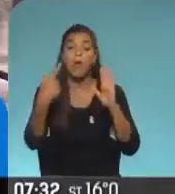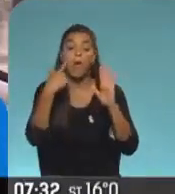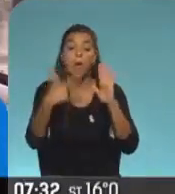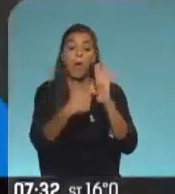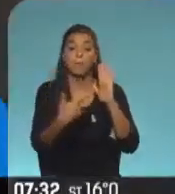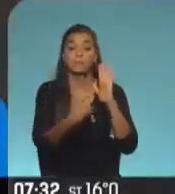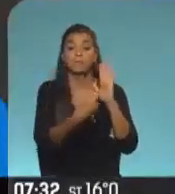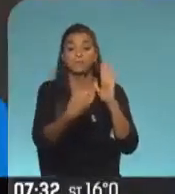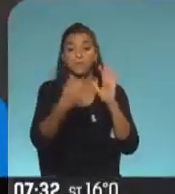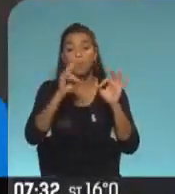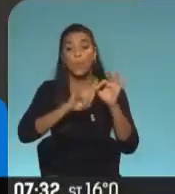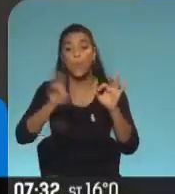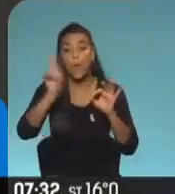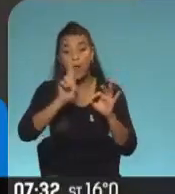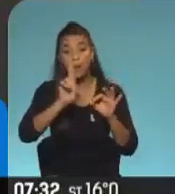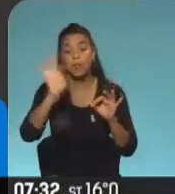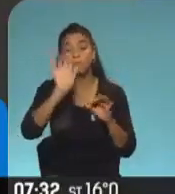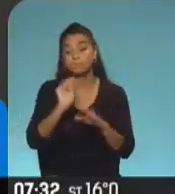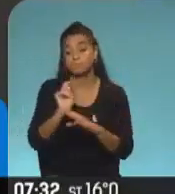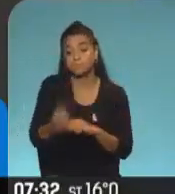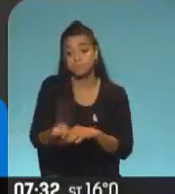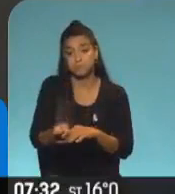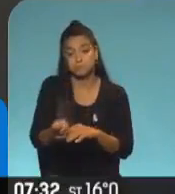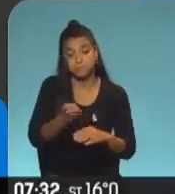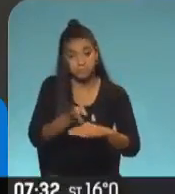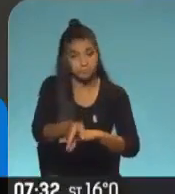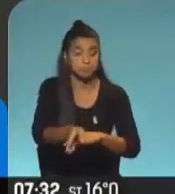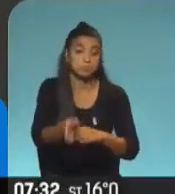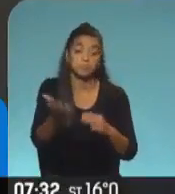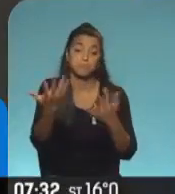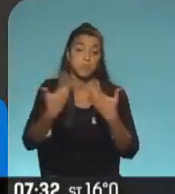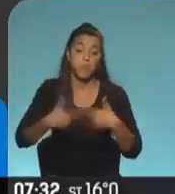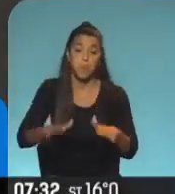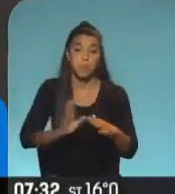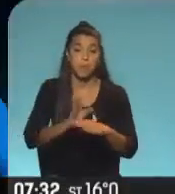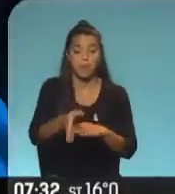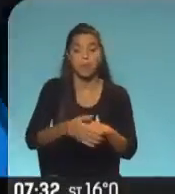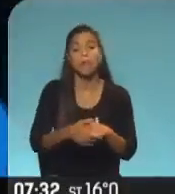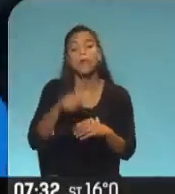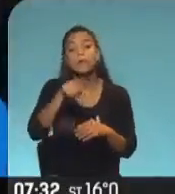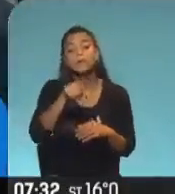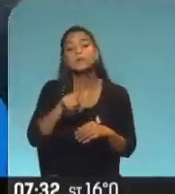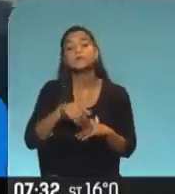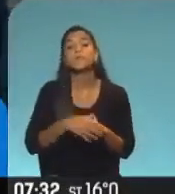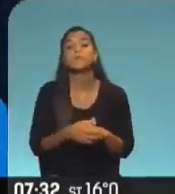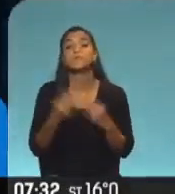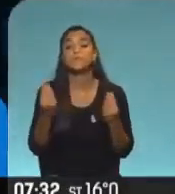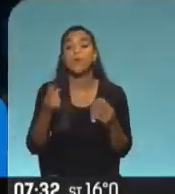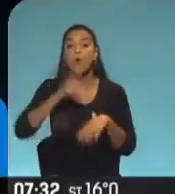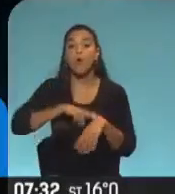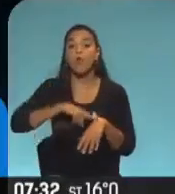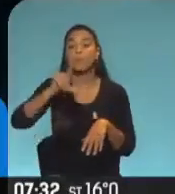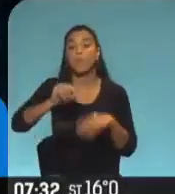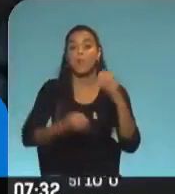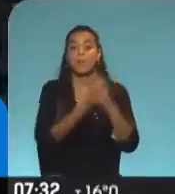de QR, pasan la tarjeta, sube por el molinete y hacen el viaje normalmente como todos los días. Eso va a estar implementado para el horario pico de